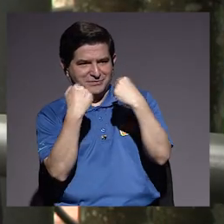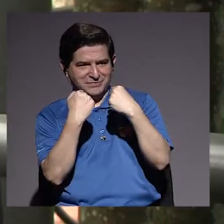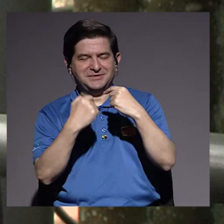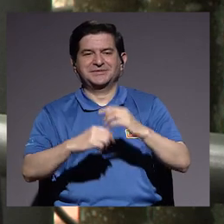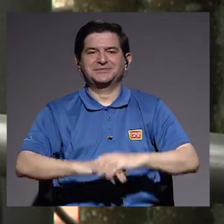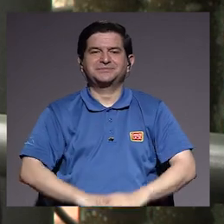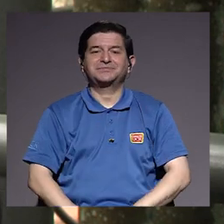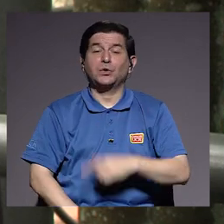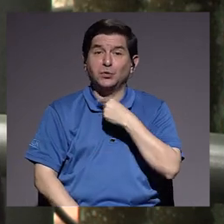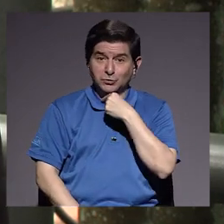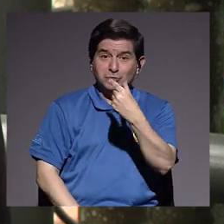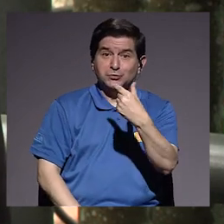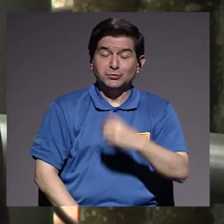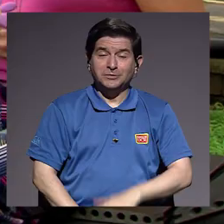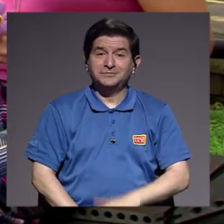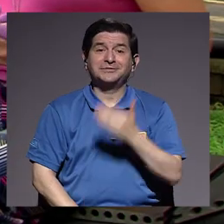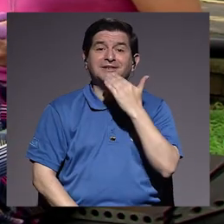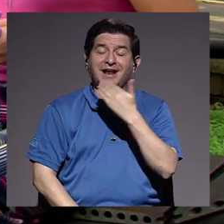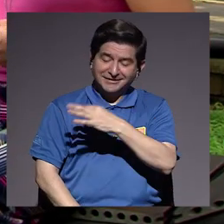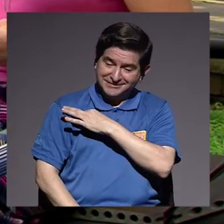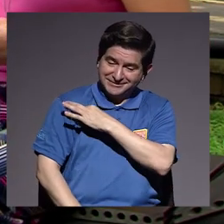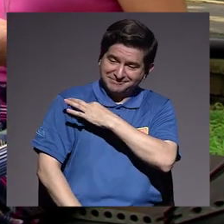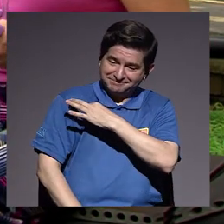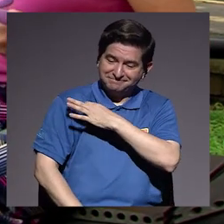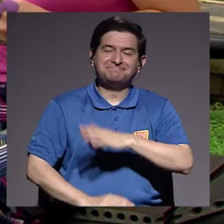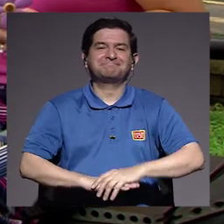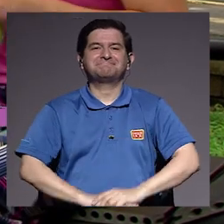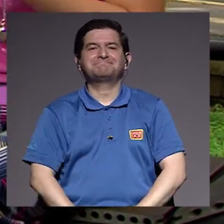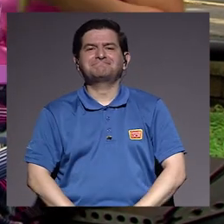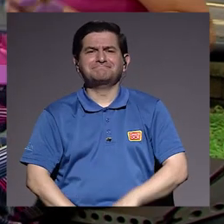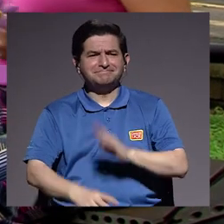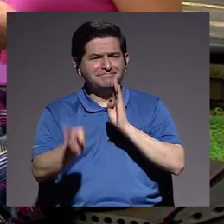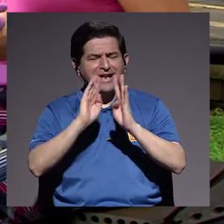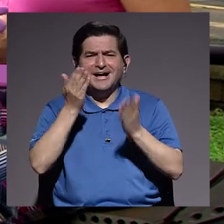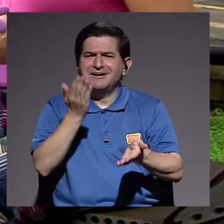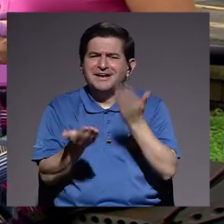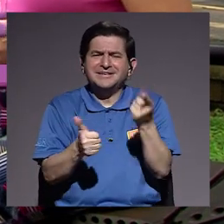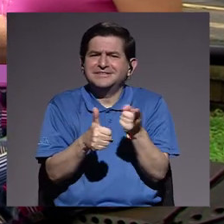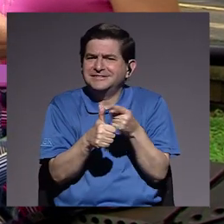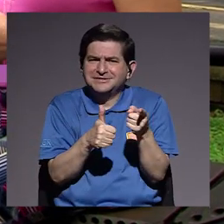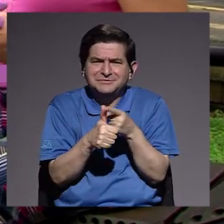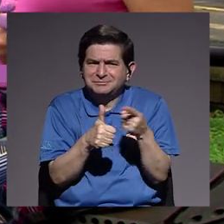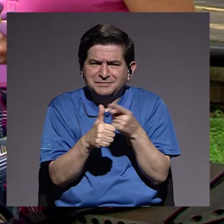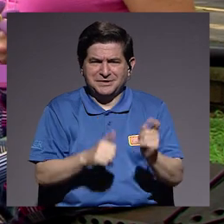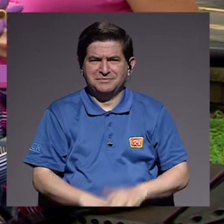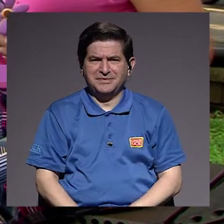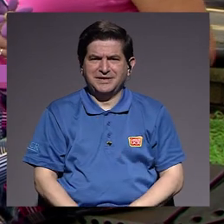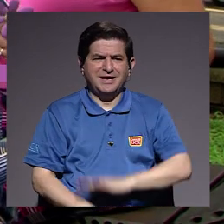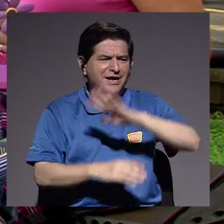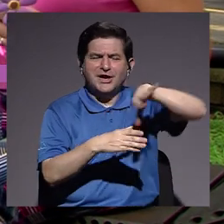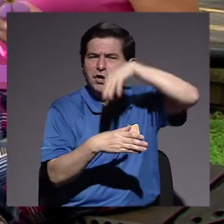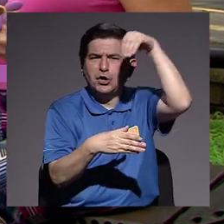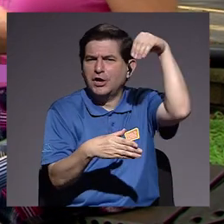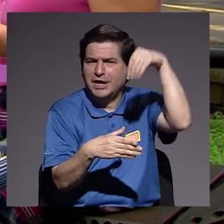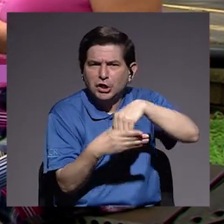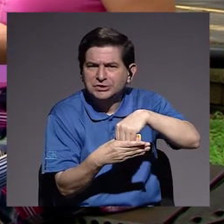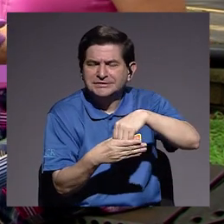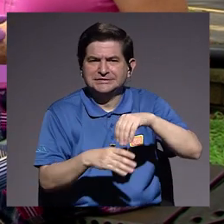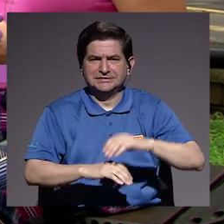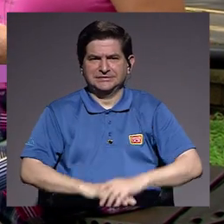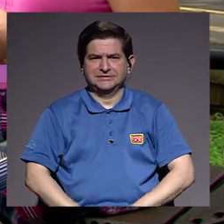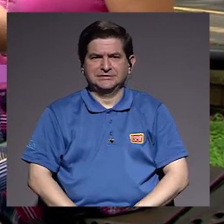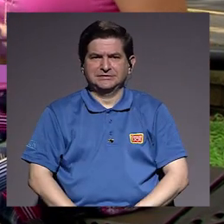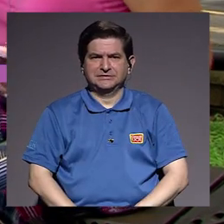gusto. Gracias por la invitación. Hablemos tal vez primero, ¿verdad?, para contextualizar, hablar un poquito